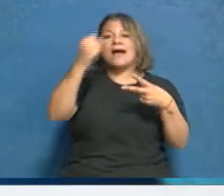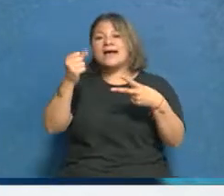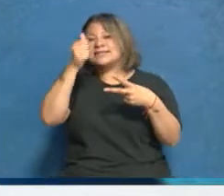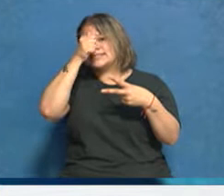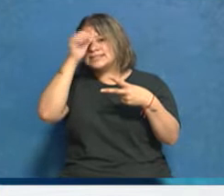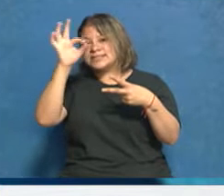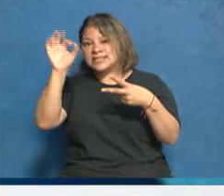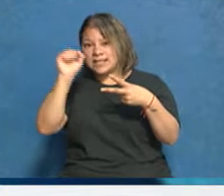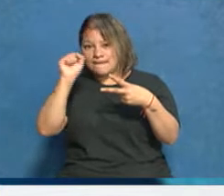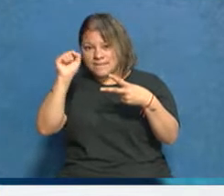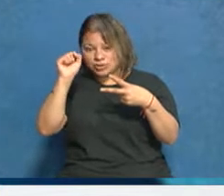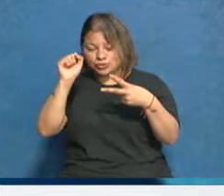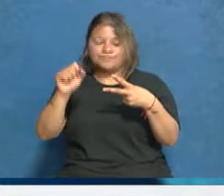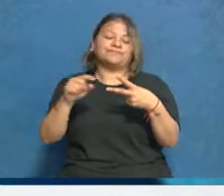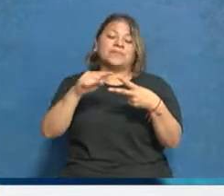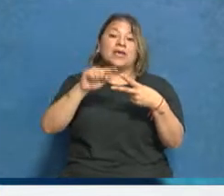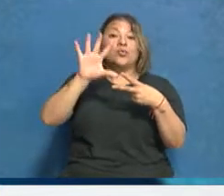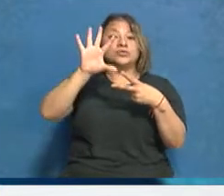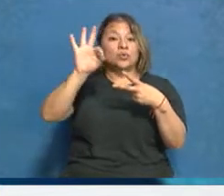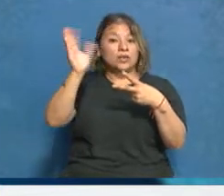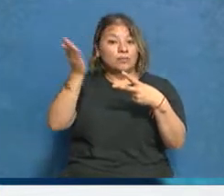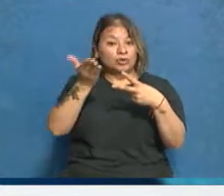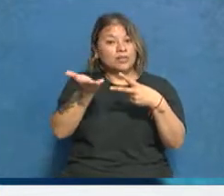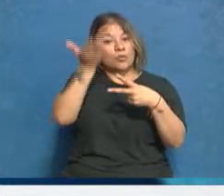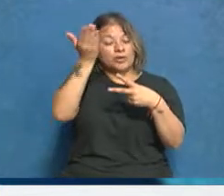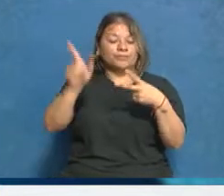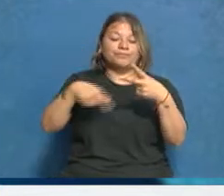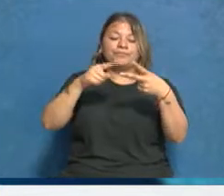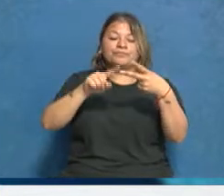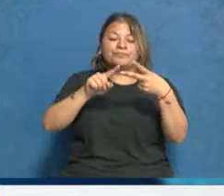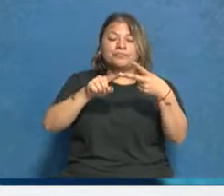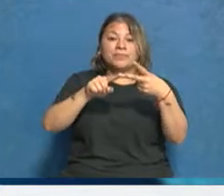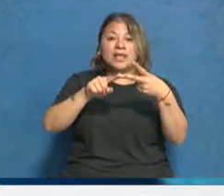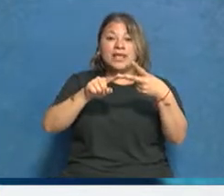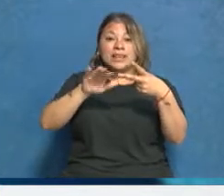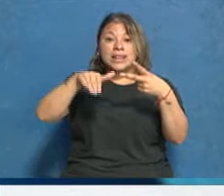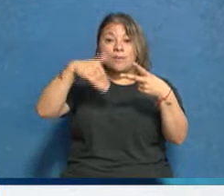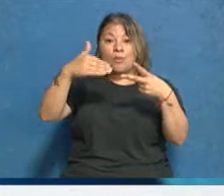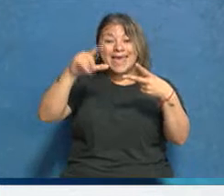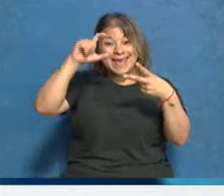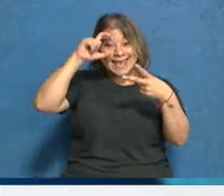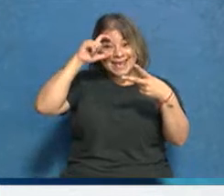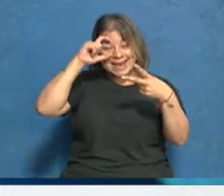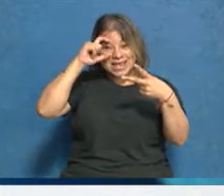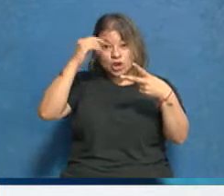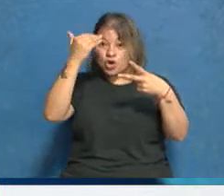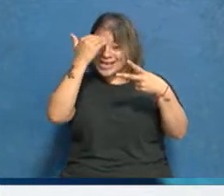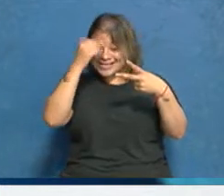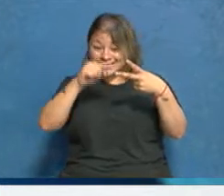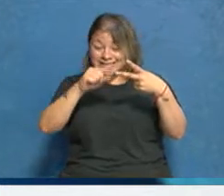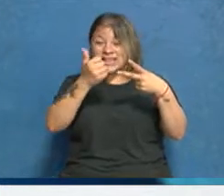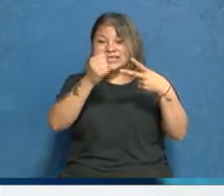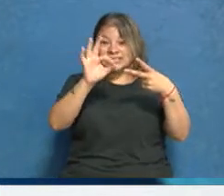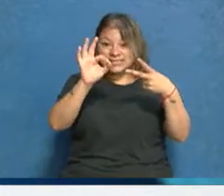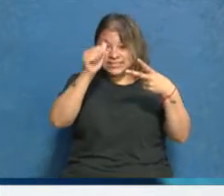pesos. Allí tenemos un primer 50% de aumento. Y luego el 15 de enero será de 60